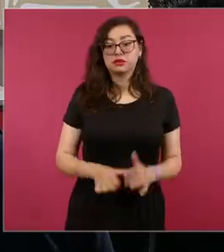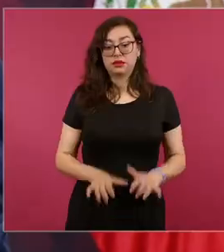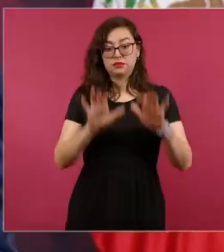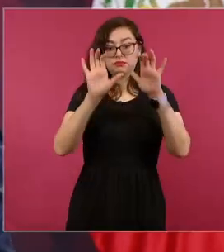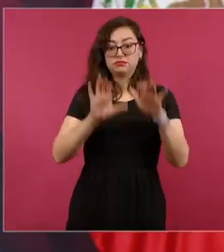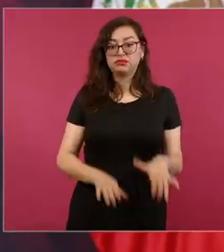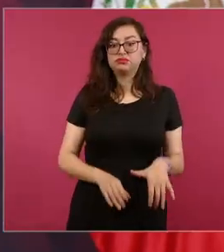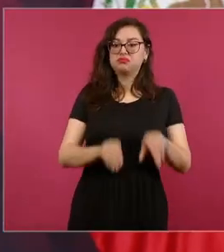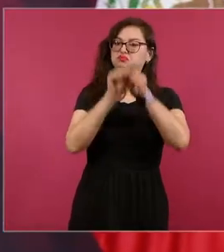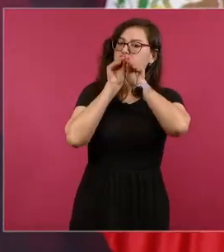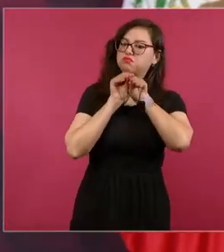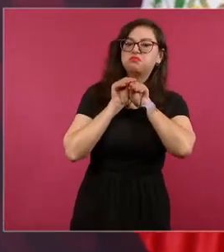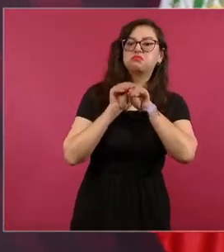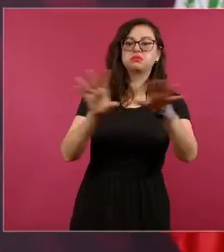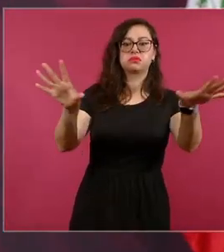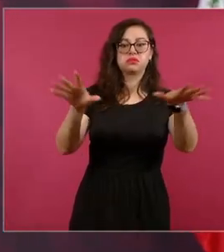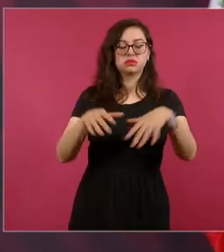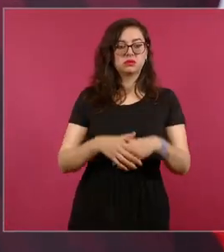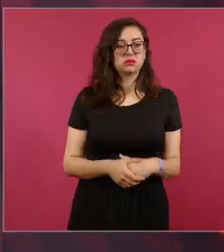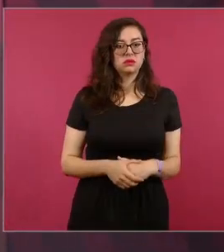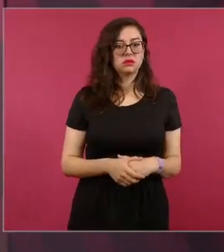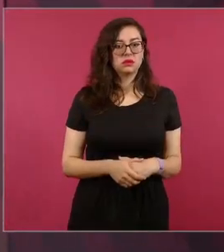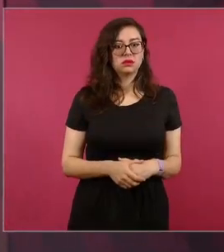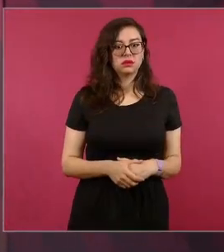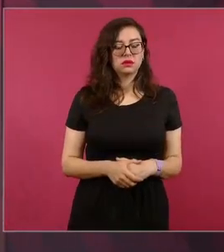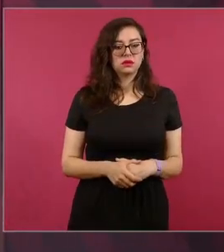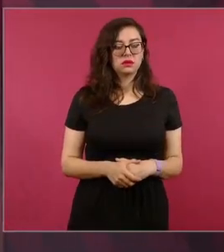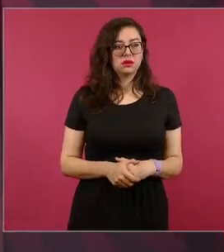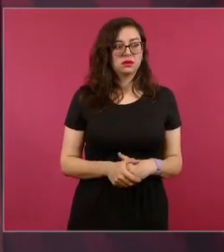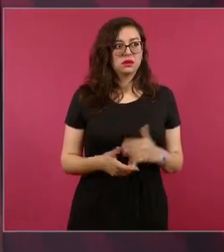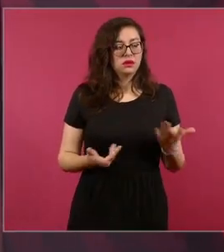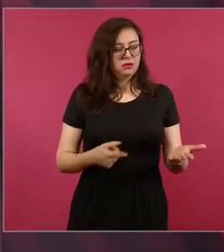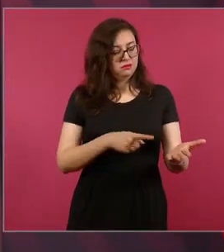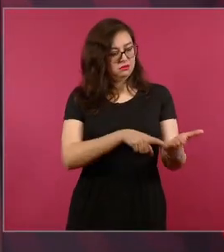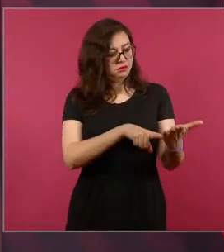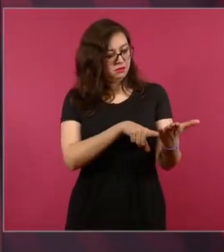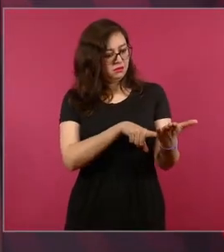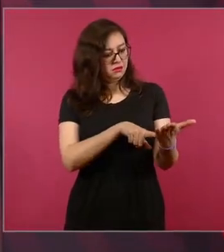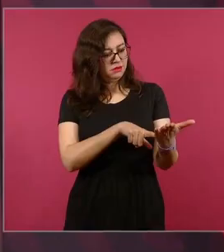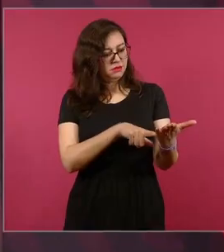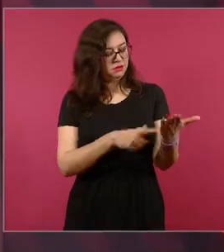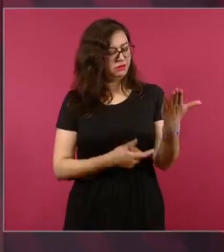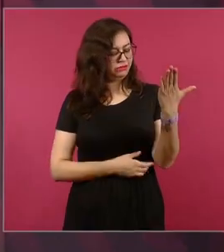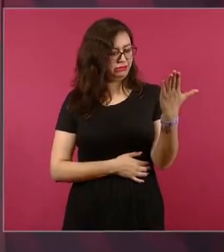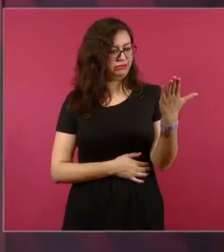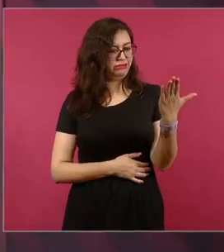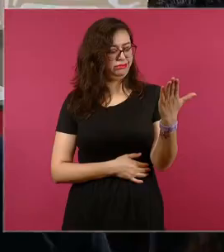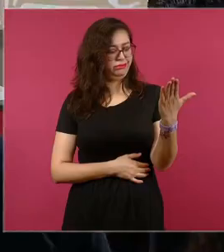contradice con lo que nosotros estamos